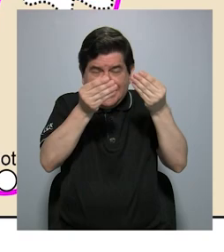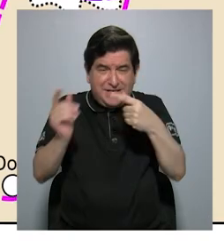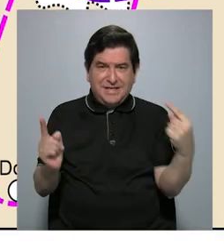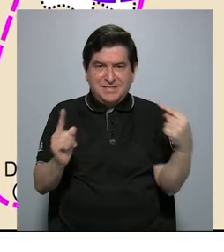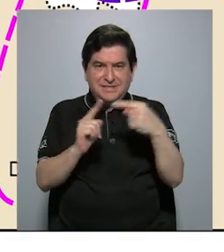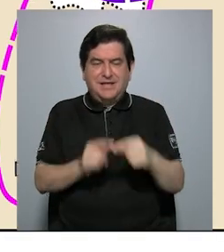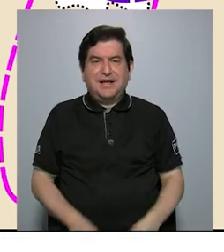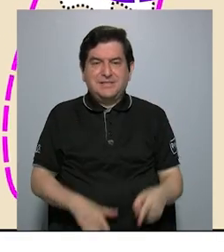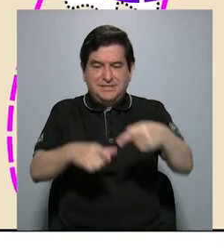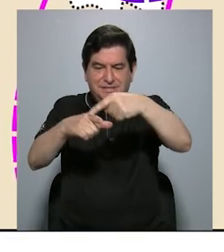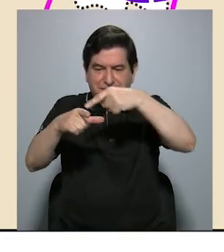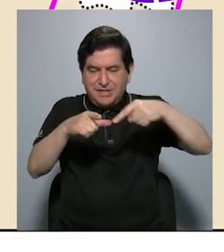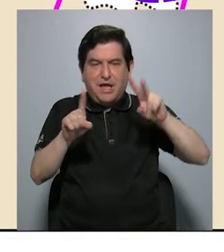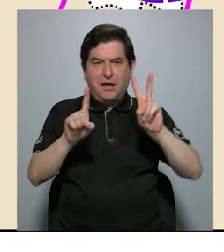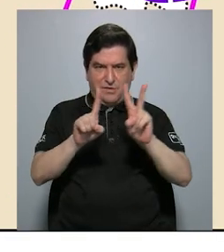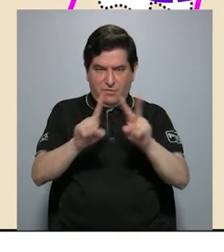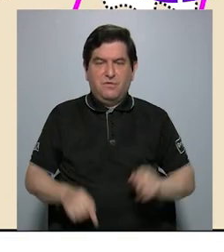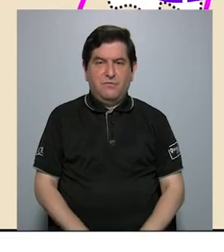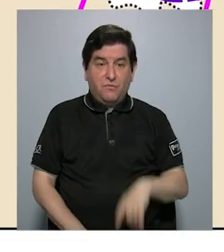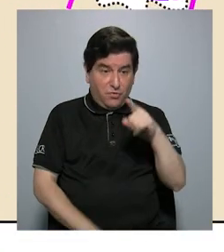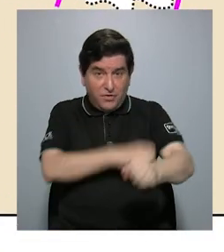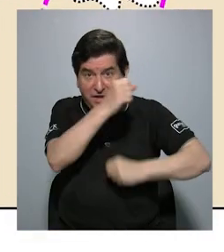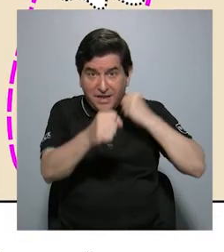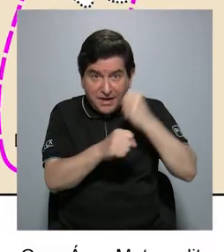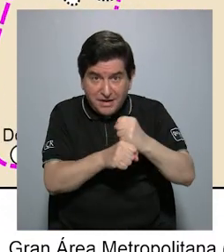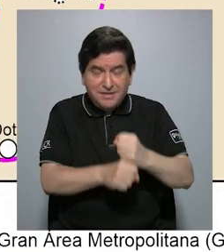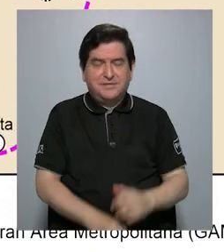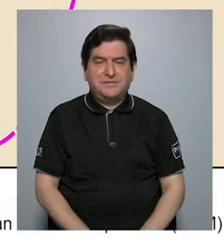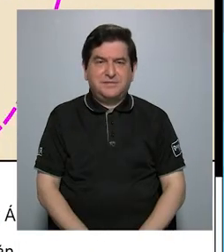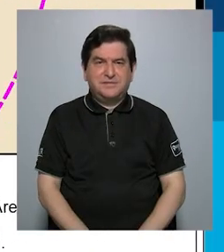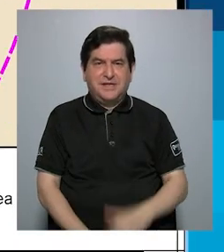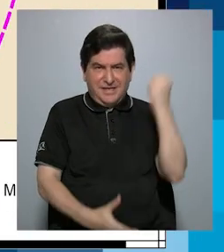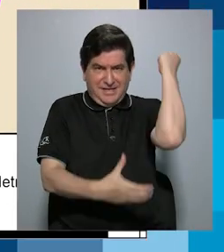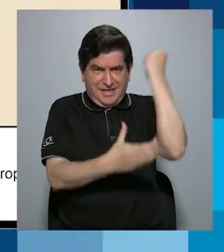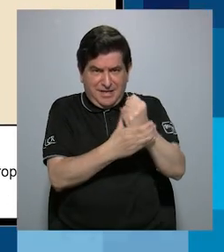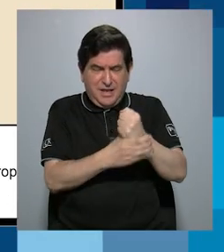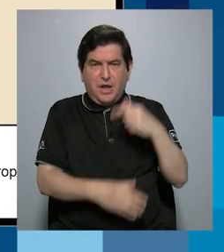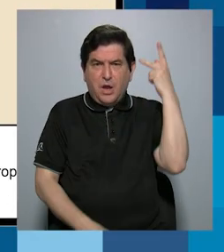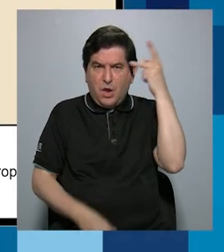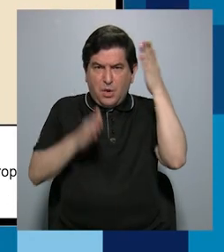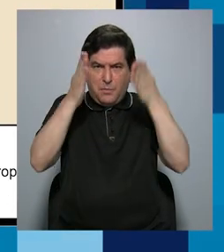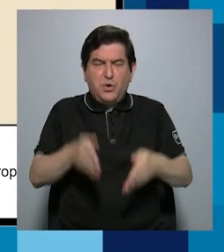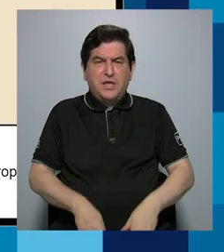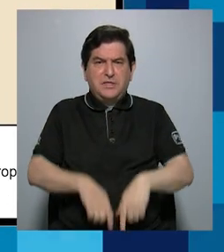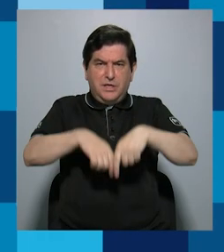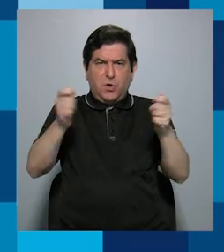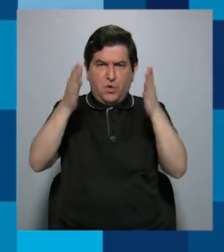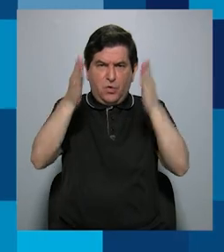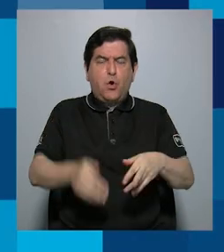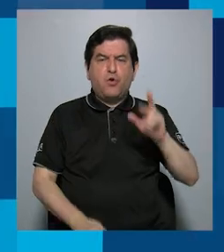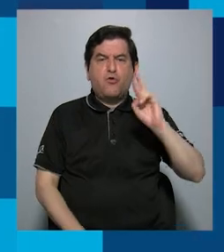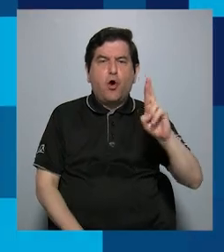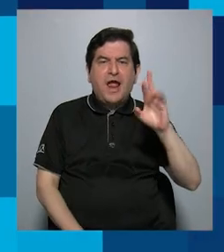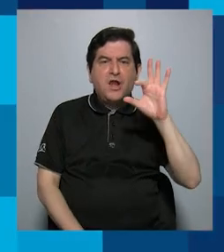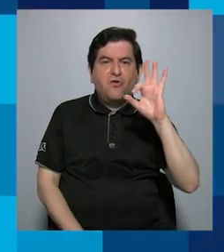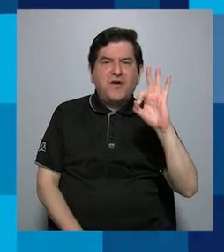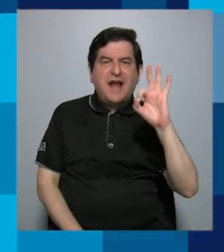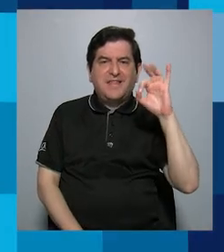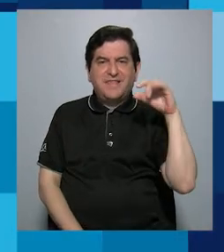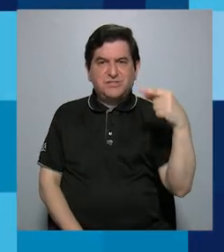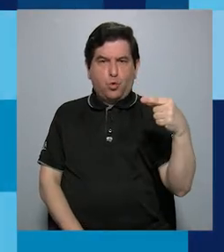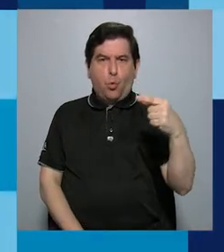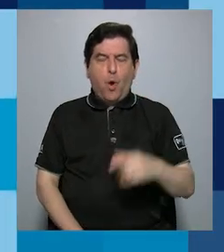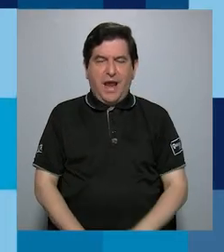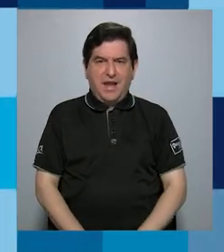hasta el Golfo de Nicoya. Ese mismo año se registró el asesinato del político y periodista Rogelio Fernández Güell,